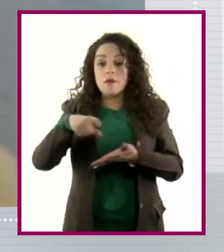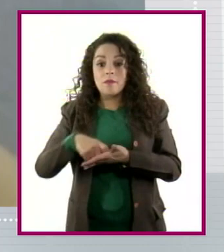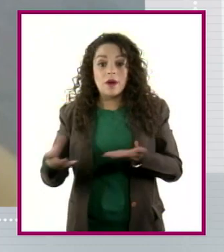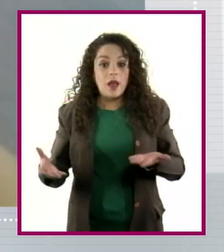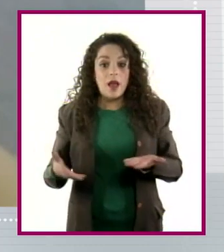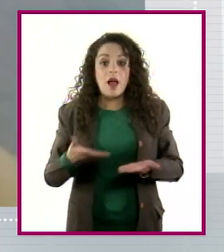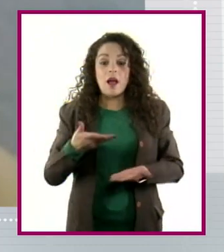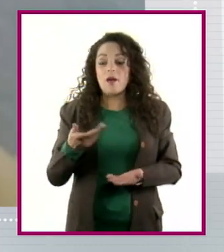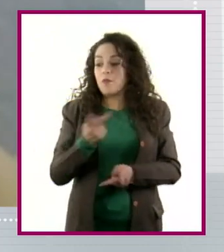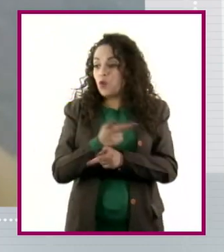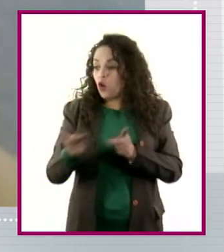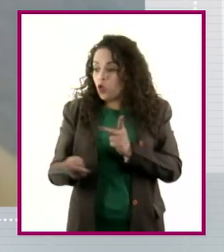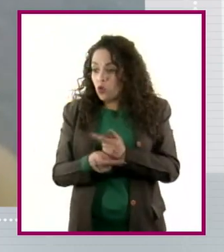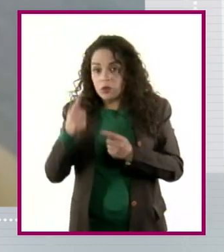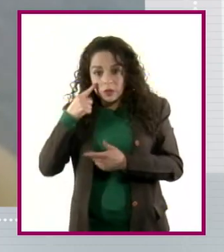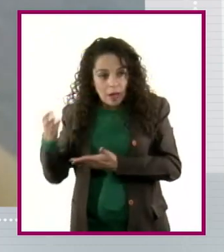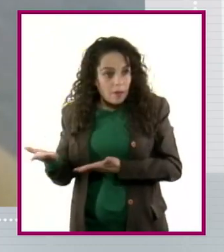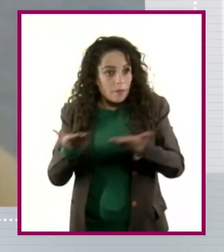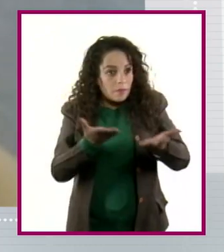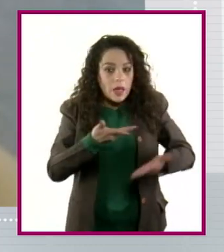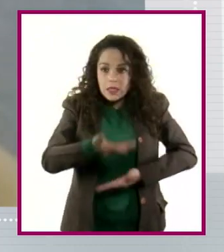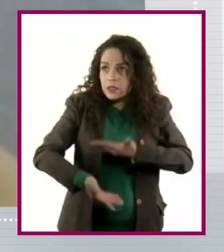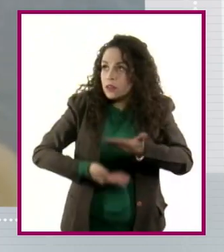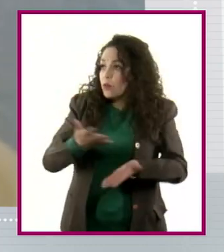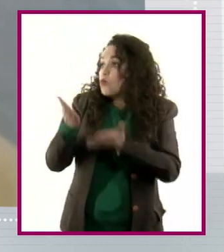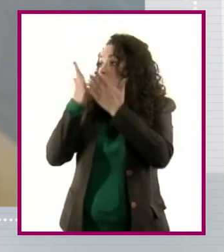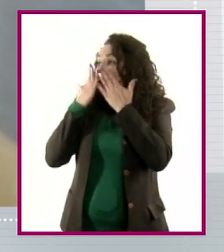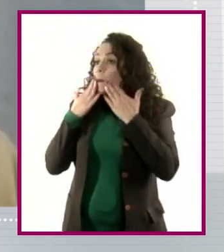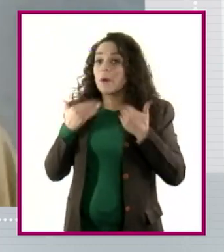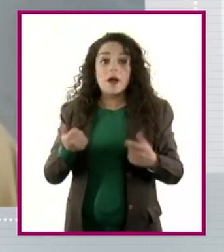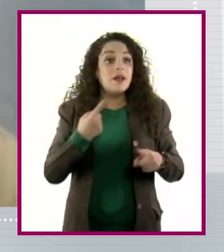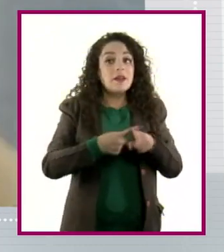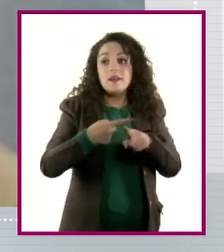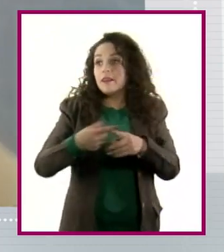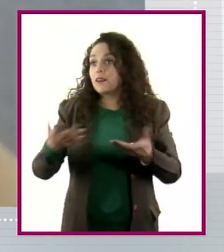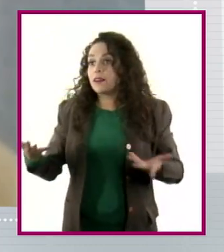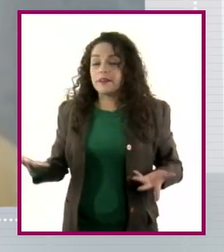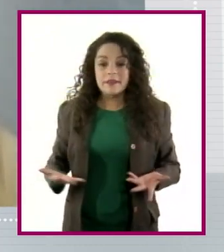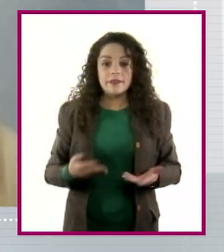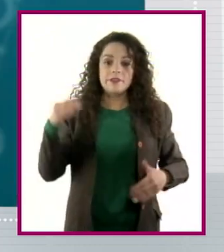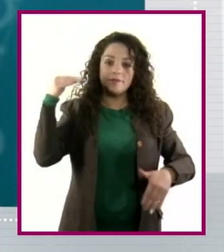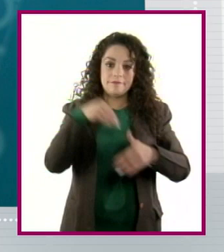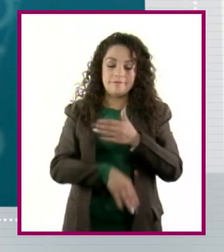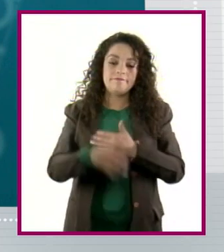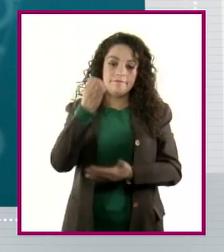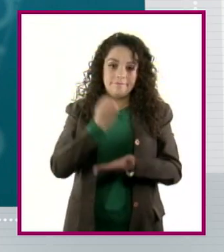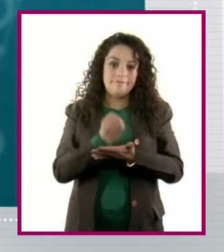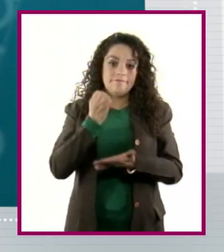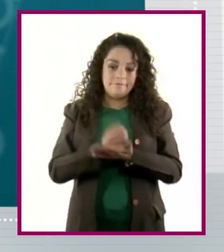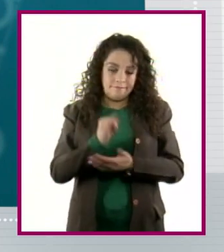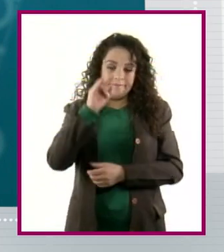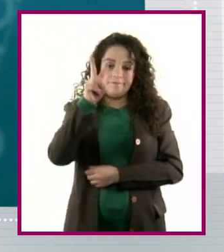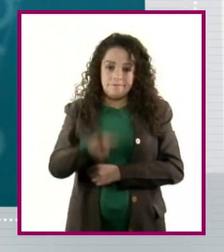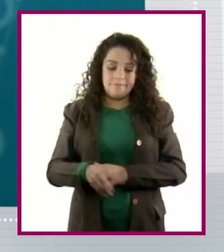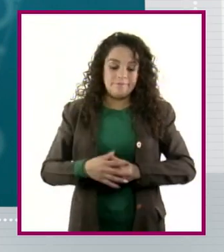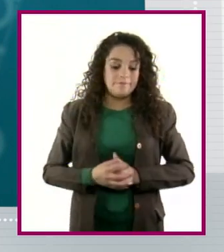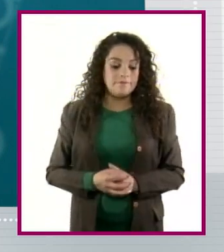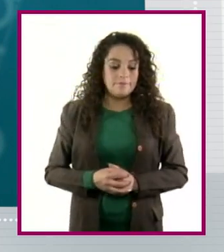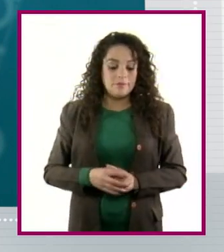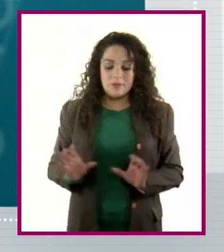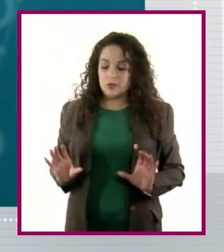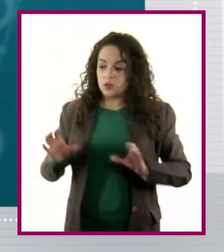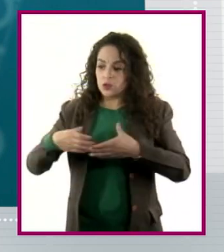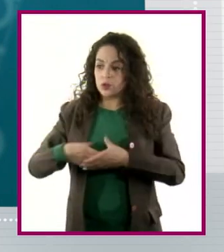ofrecerle los productos o servicios, pues la economía baja bastante. ¿Qué tipo de respuestas colectivas